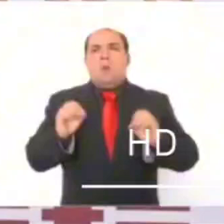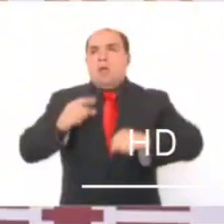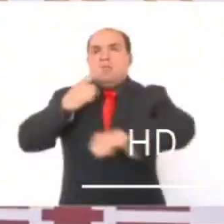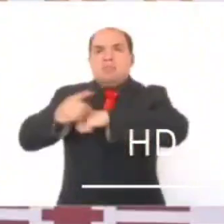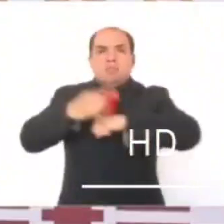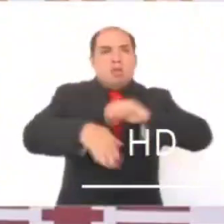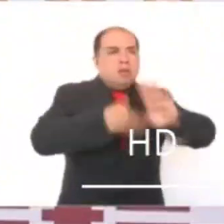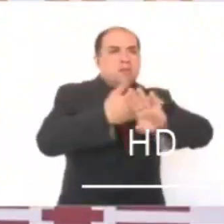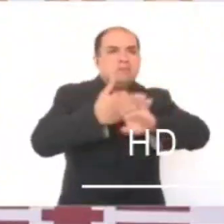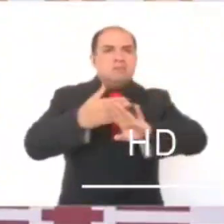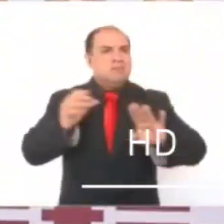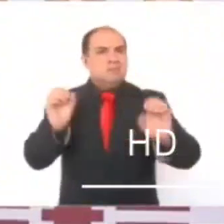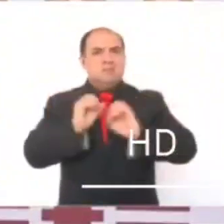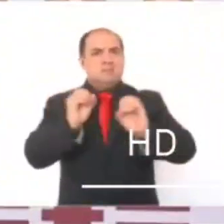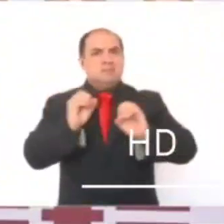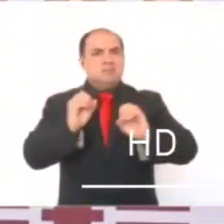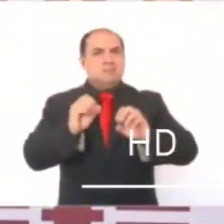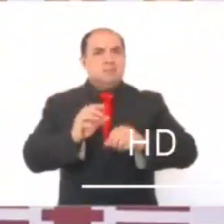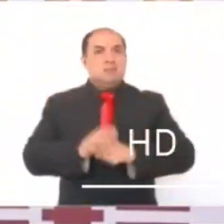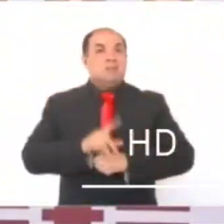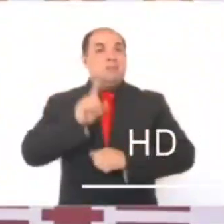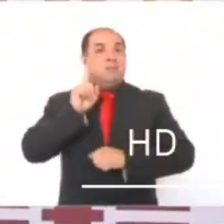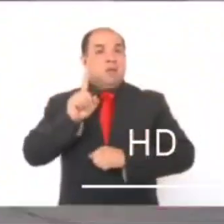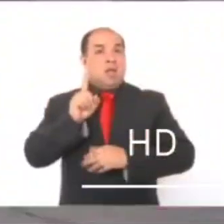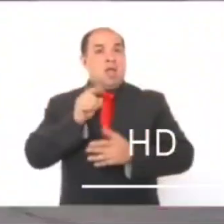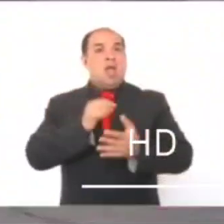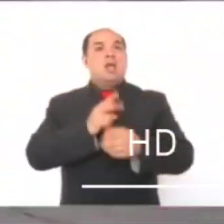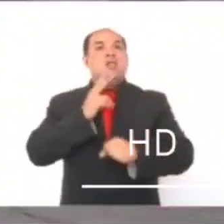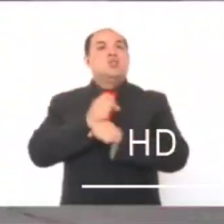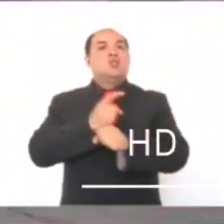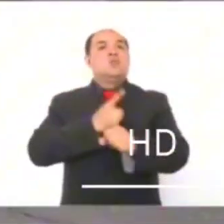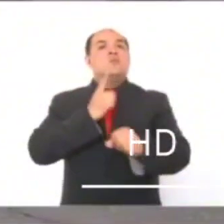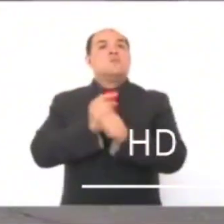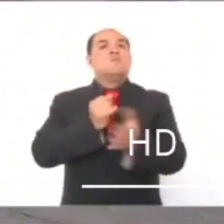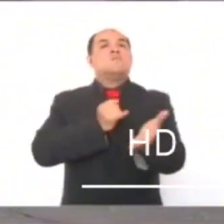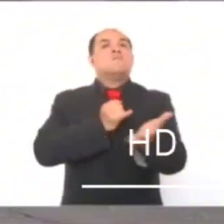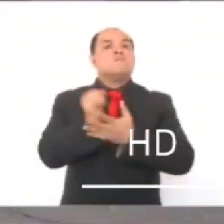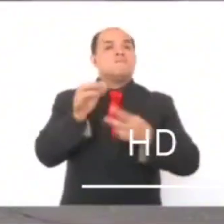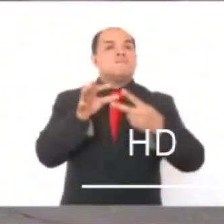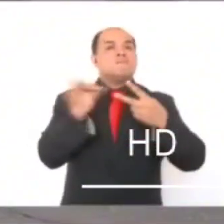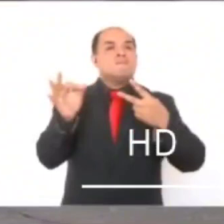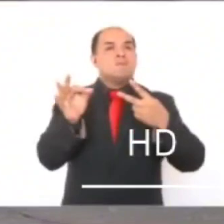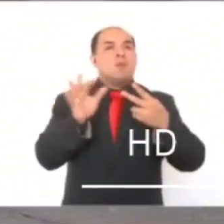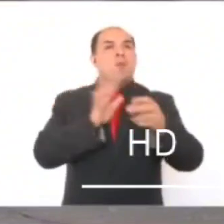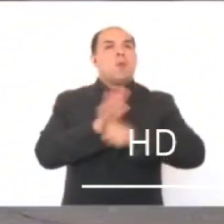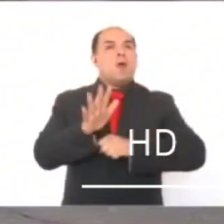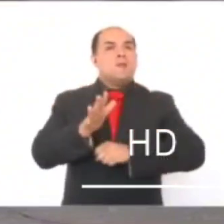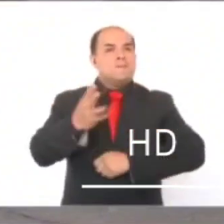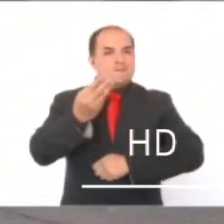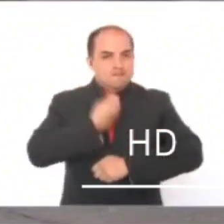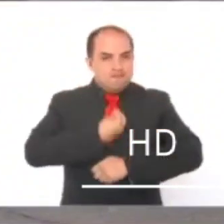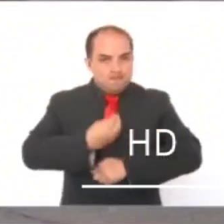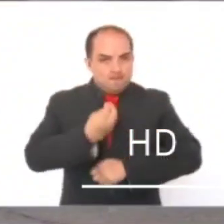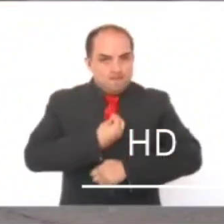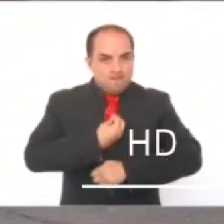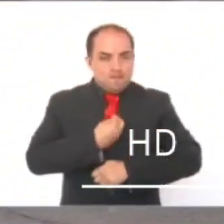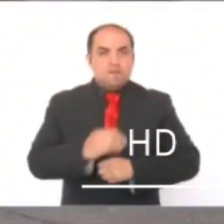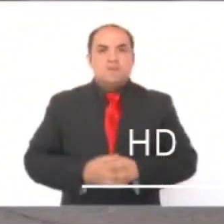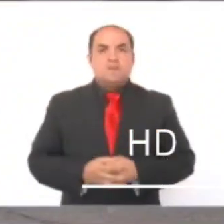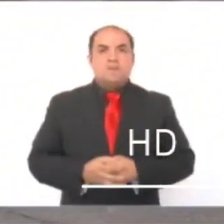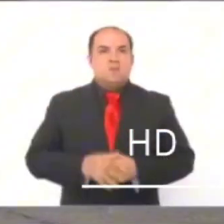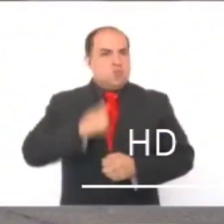nadie. Pero decidí tomar la segunda opción, resistir. No quise